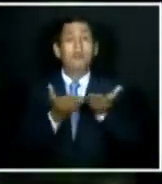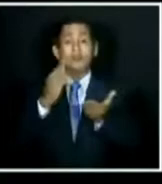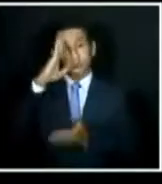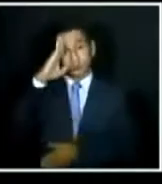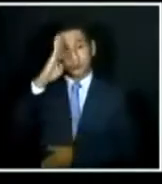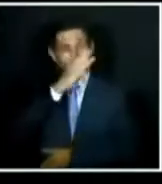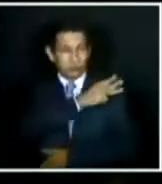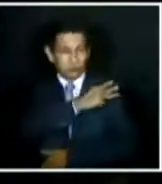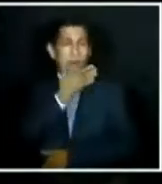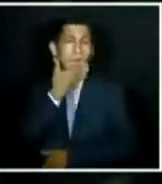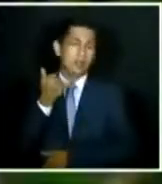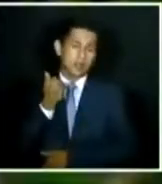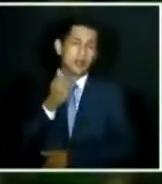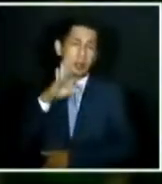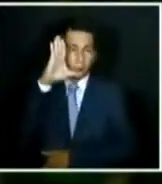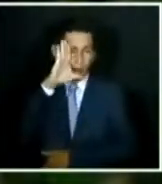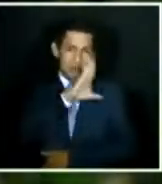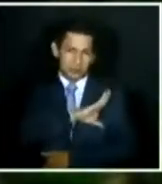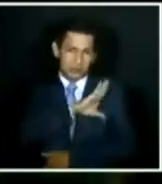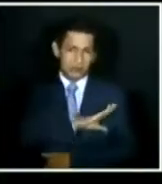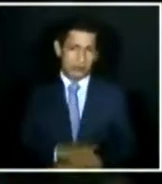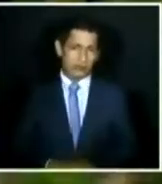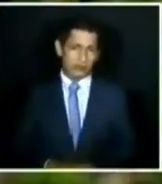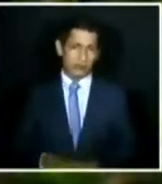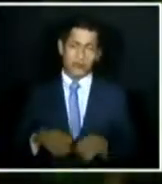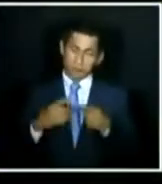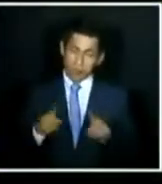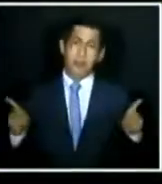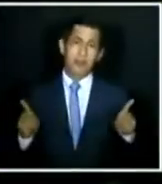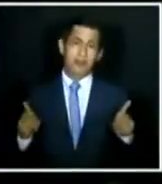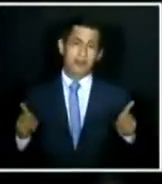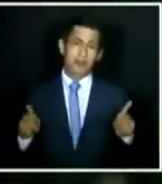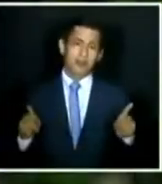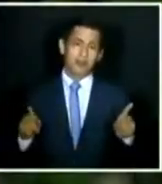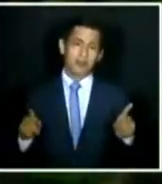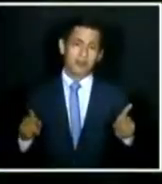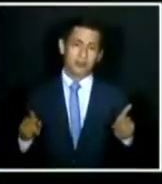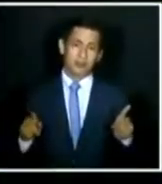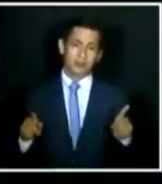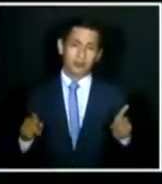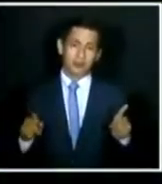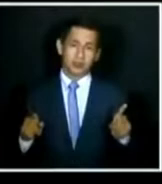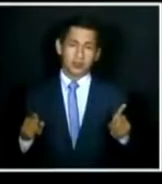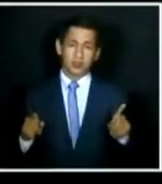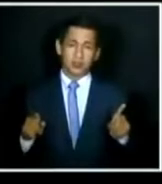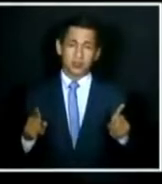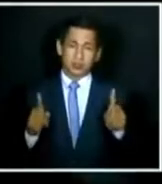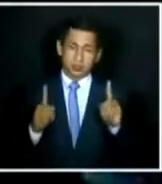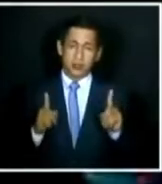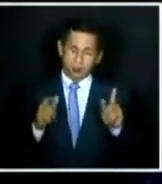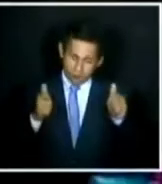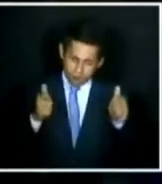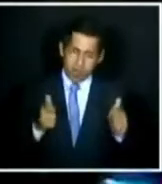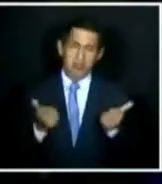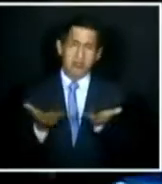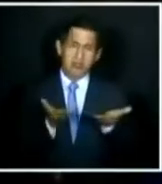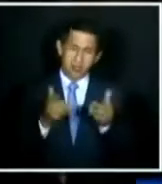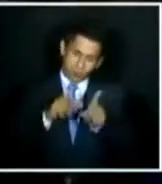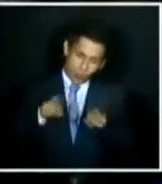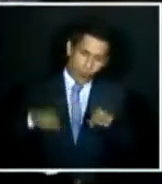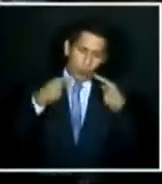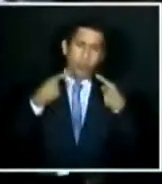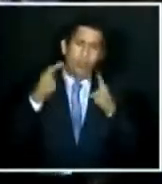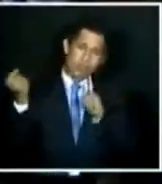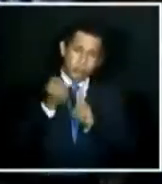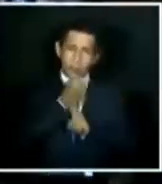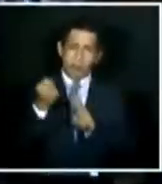Armadas y de la Policía Nacional, sobre todo en lo relacionado a inteligencia. La violencia desatada en el